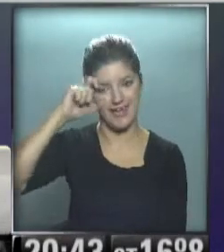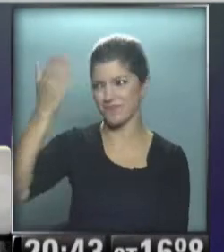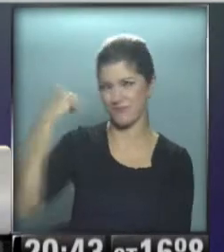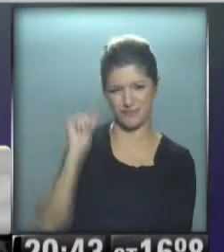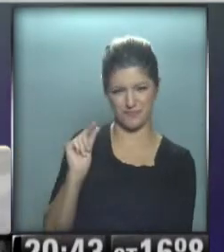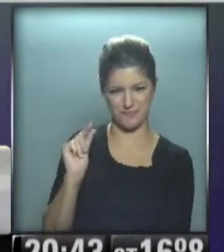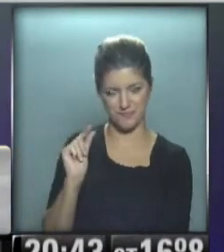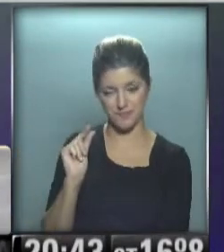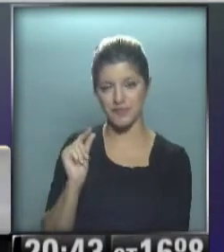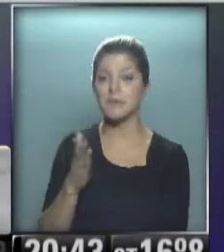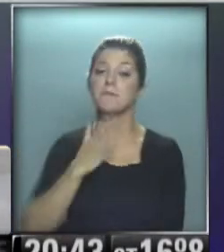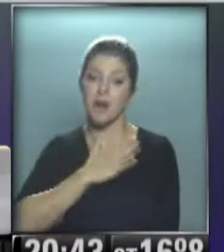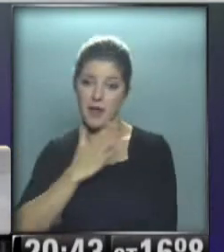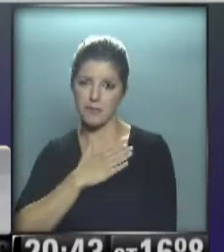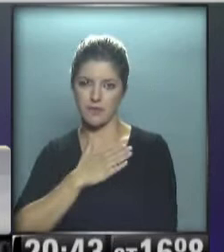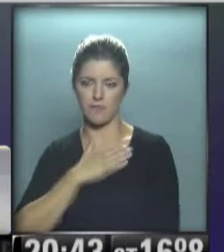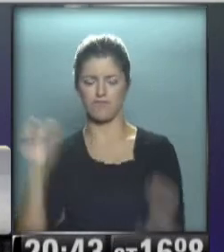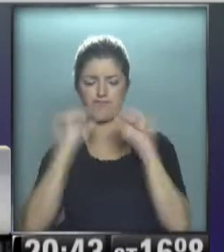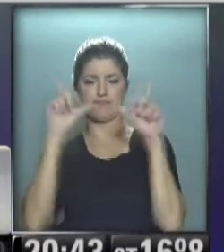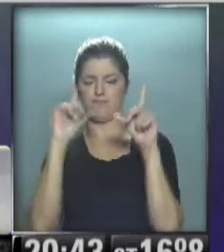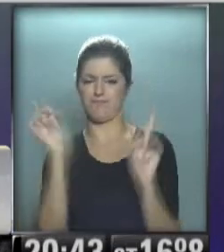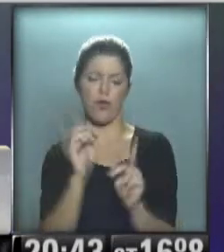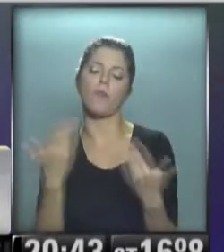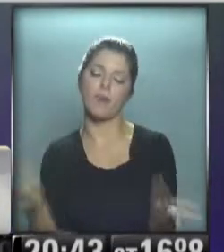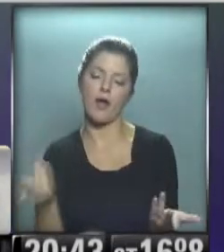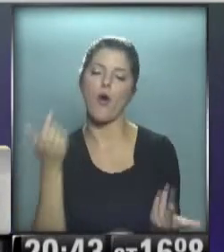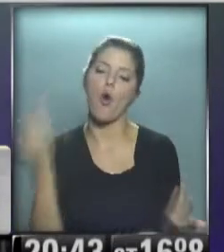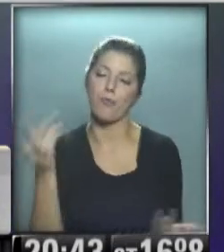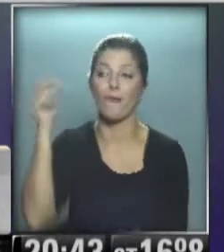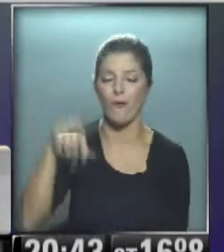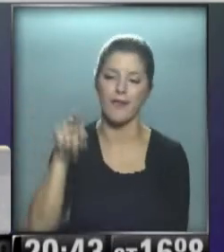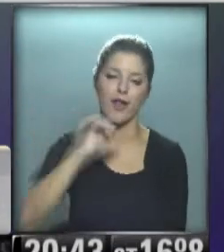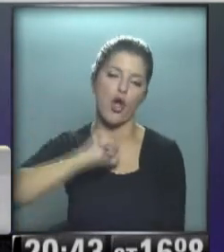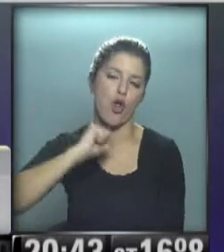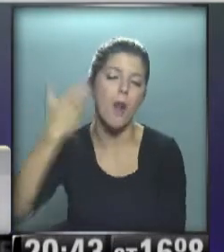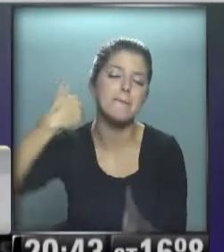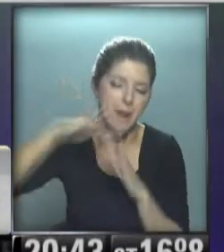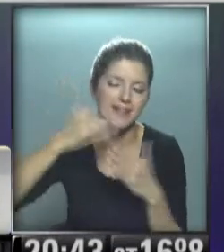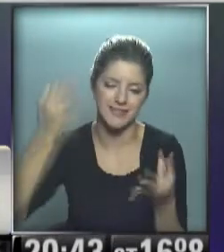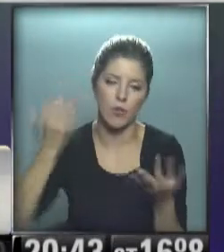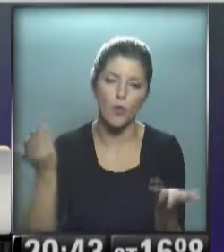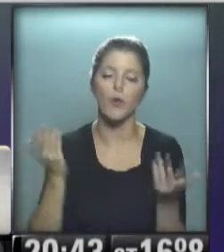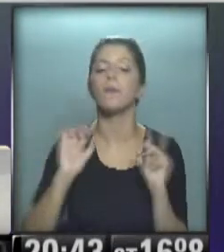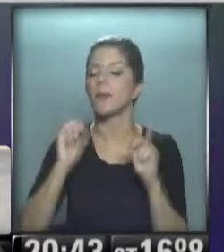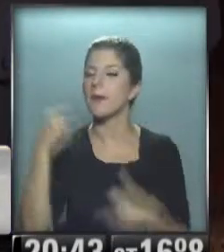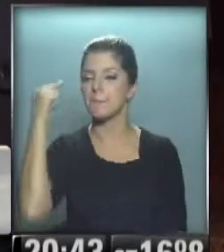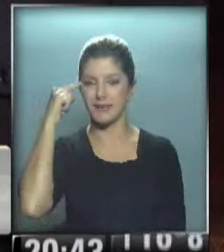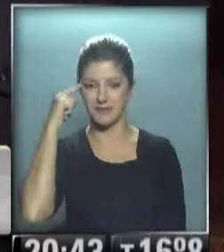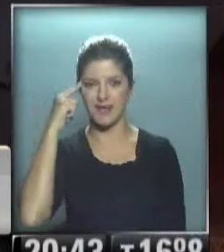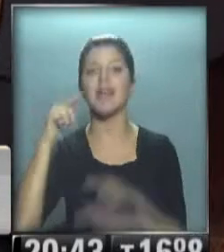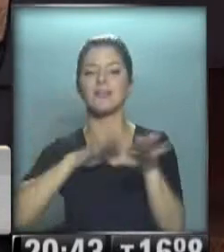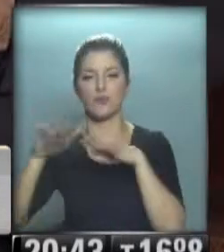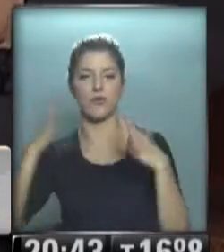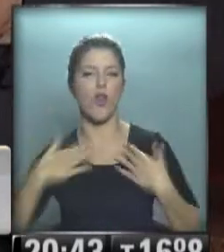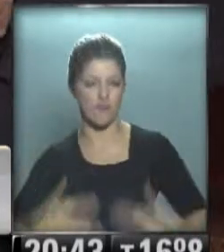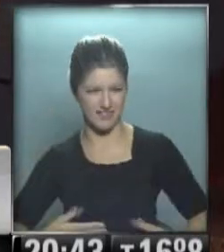en las últimas horas que me parece que no sorprenden. Por supuesto que en esta época hubiese hecho mucho más goles. Me parece que también cambió en el aspecto físico